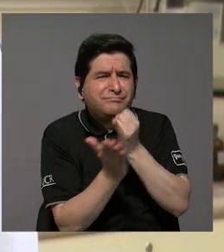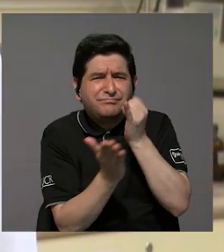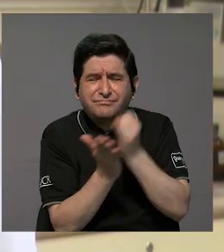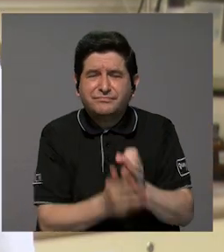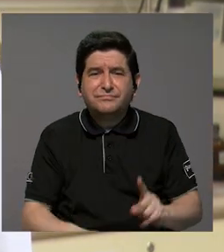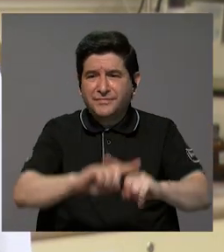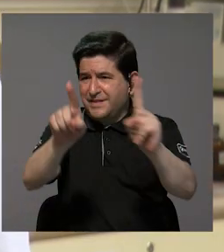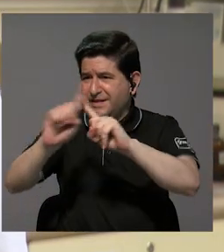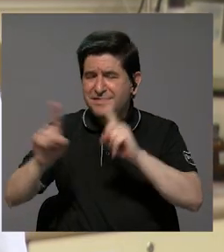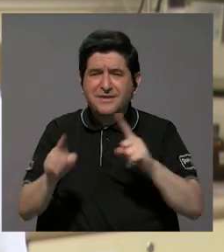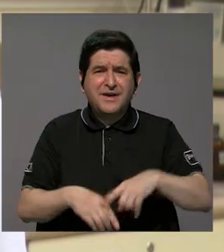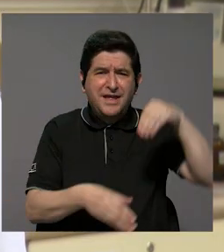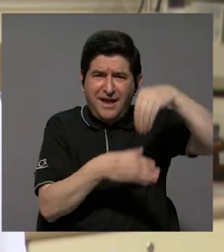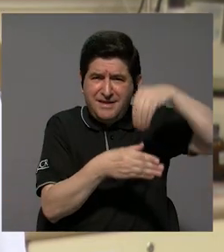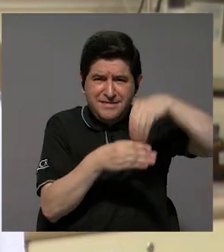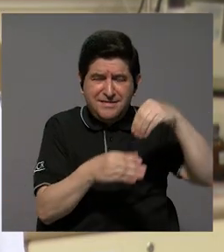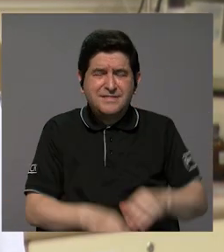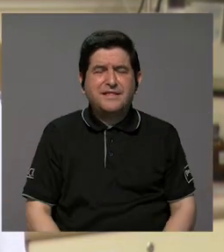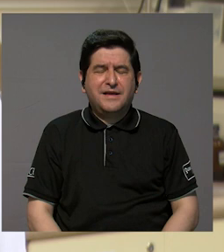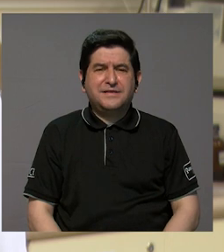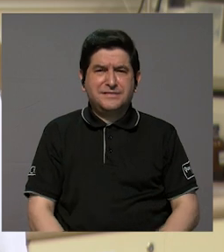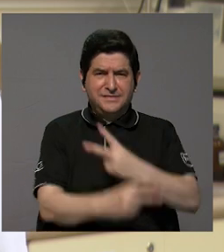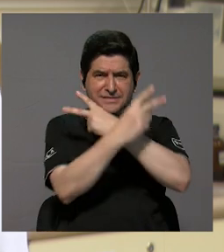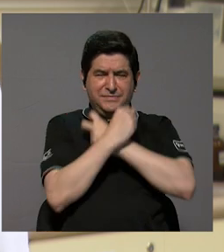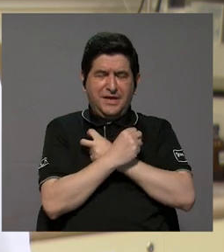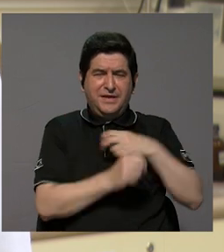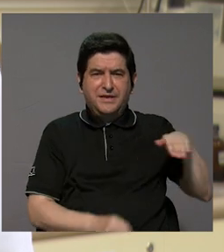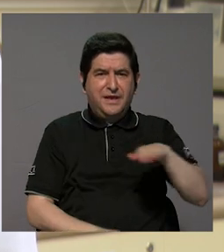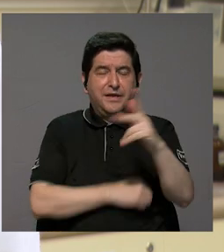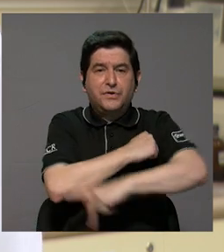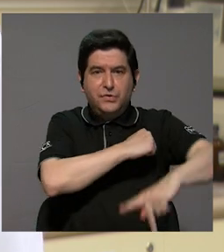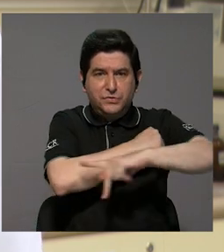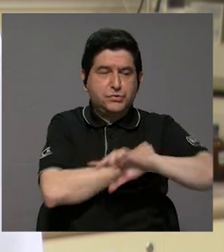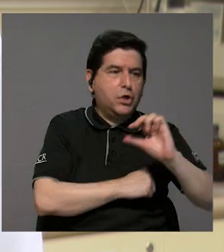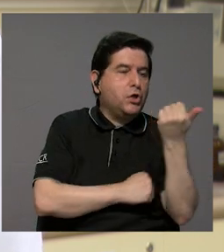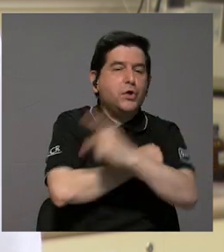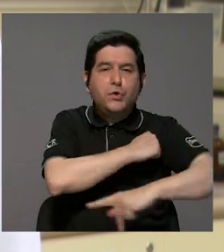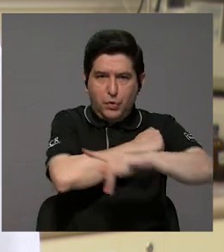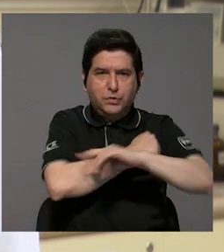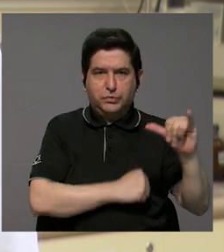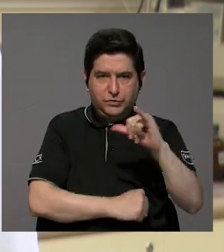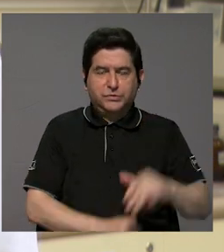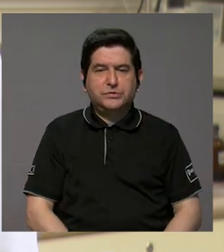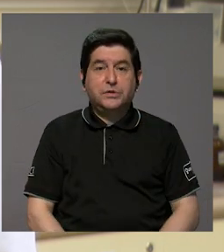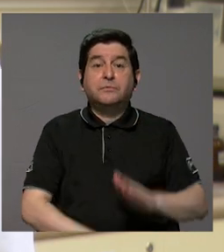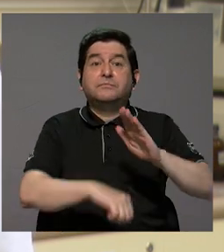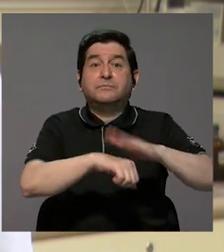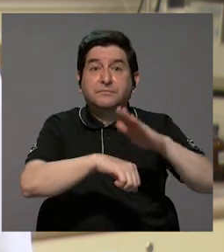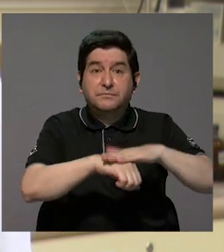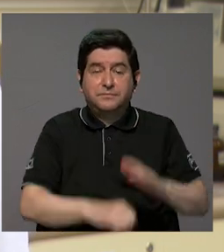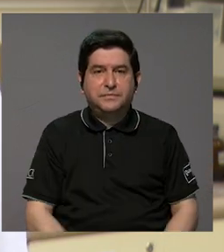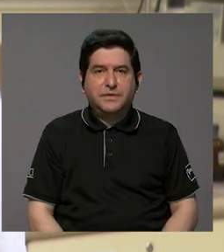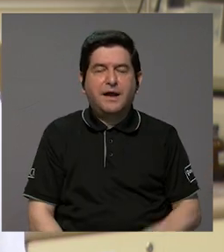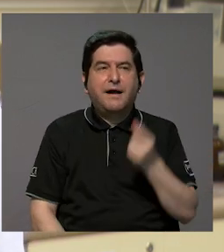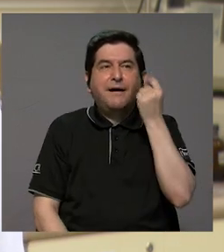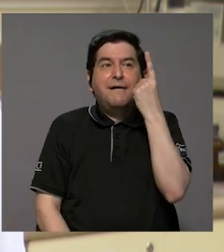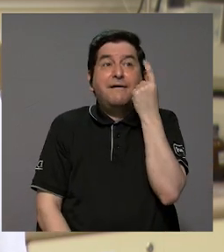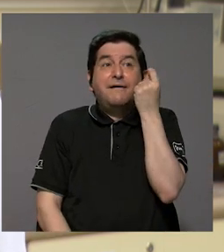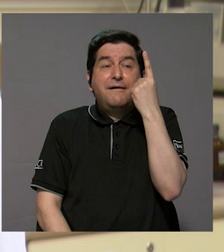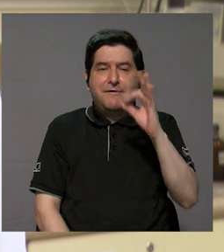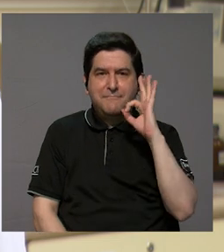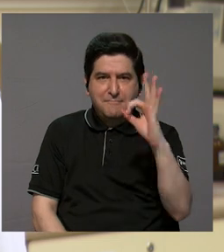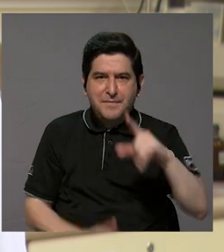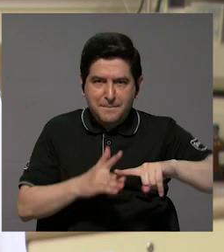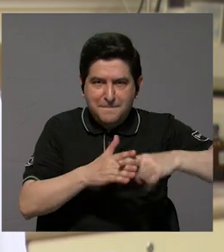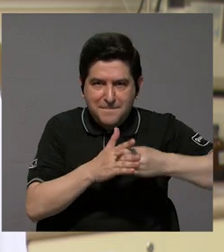investigando los diferentes componentes de los venenos de serpientes de nuestro país y de otros países, y esto ha permitido llegar a comprender